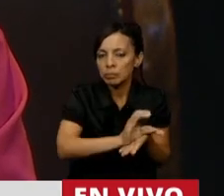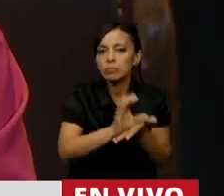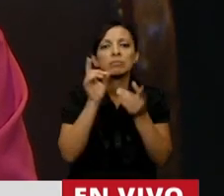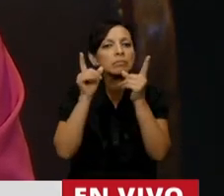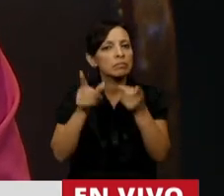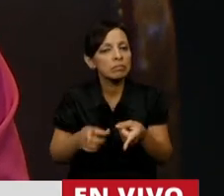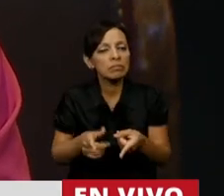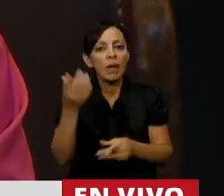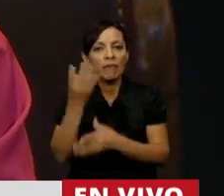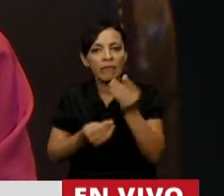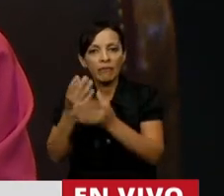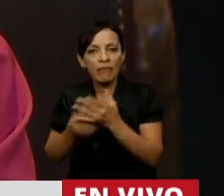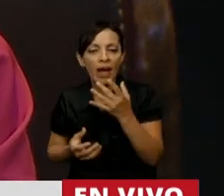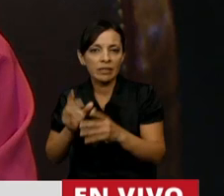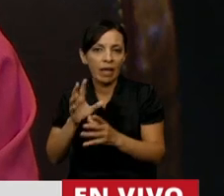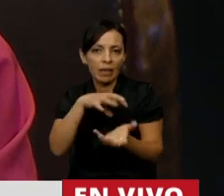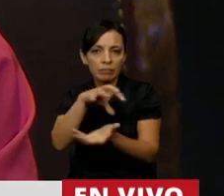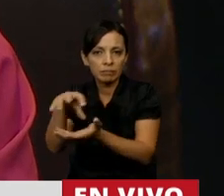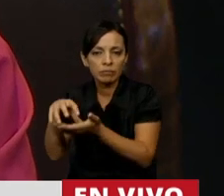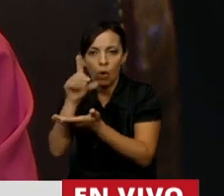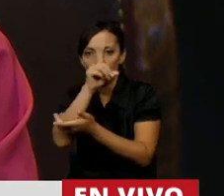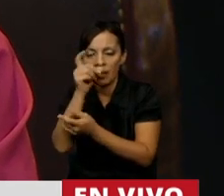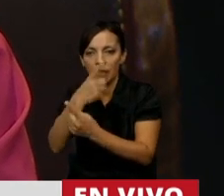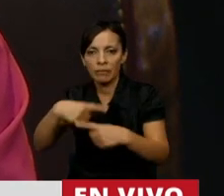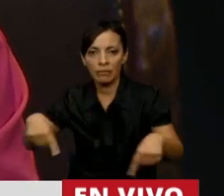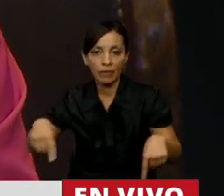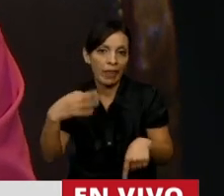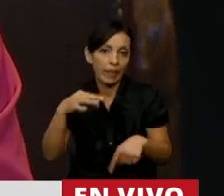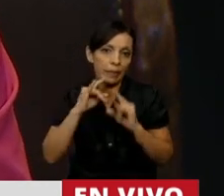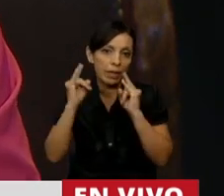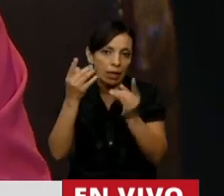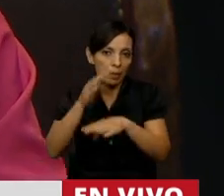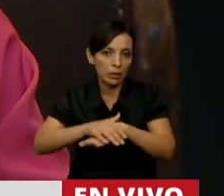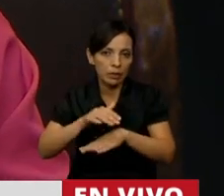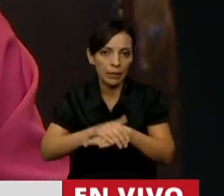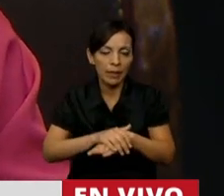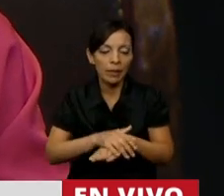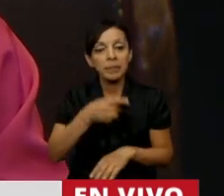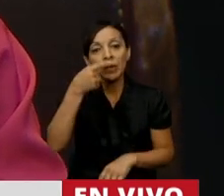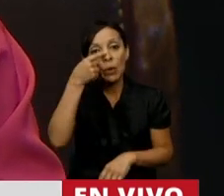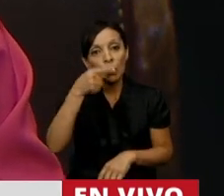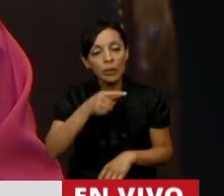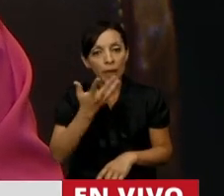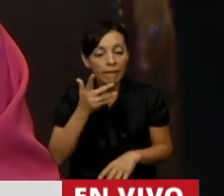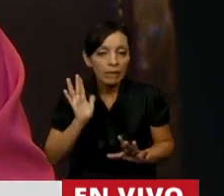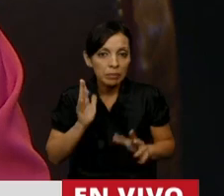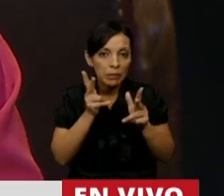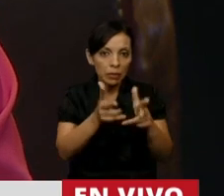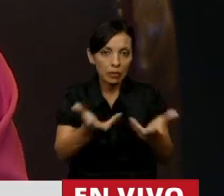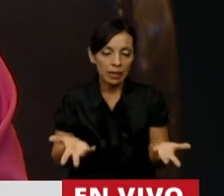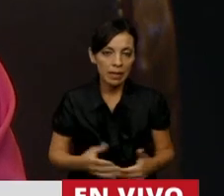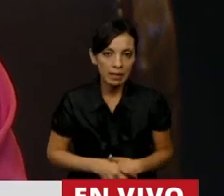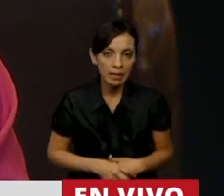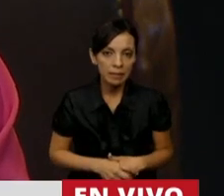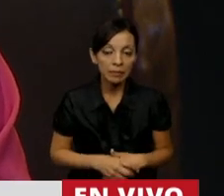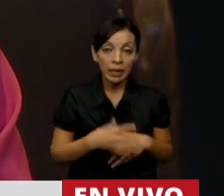deficiencias del sistema sanitario que se va a tener que hacer cargo de toda esta situación. Y por último, decir que